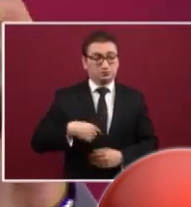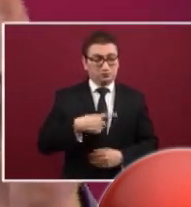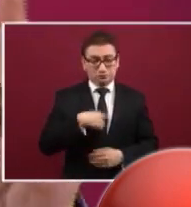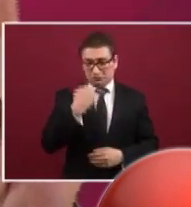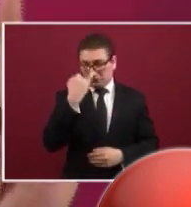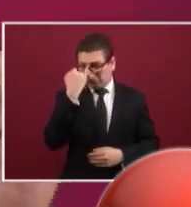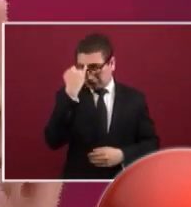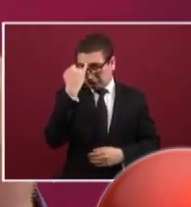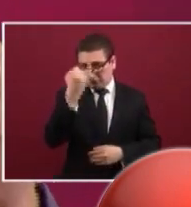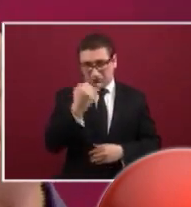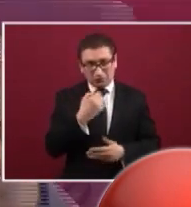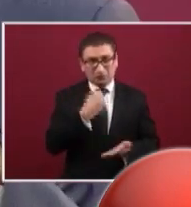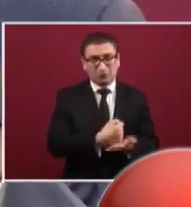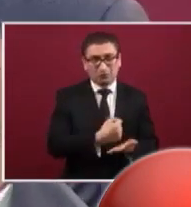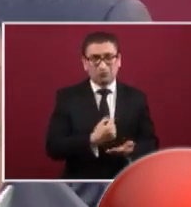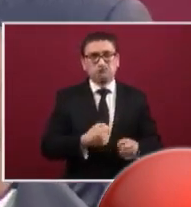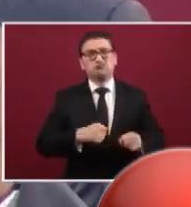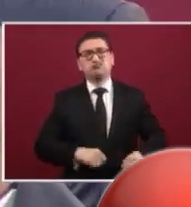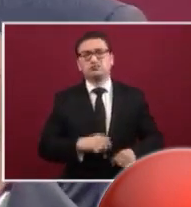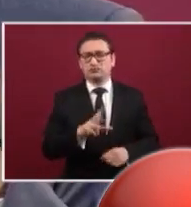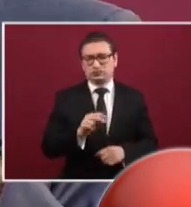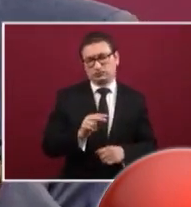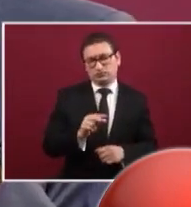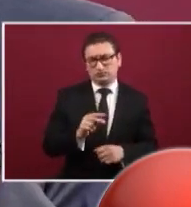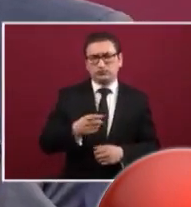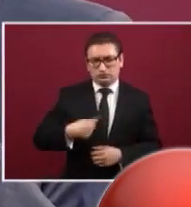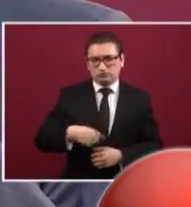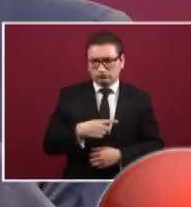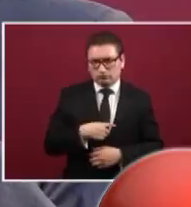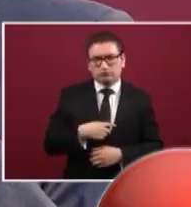arbitrariedades, es decir, sin cometer arbitrariedades.